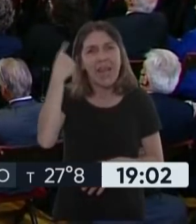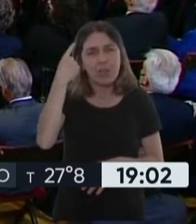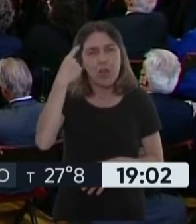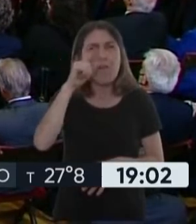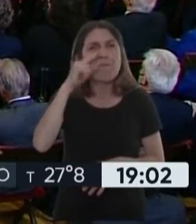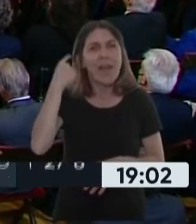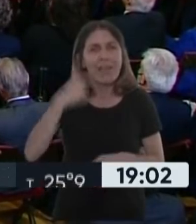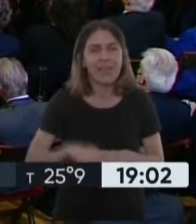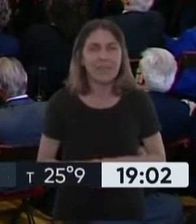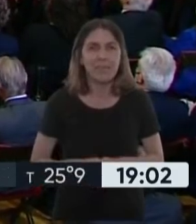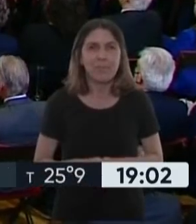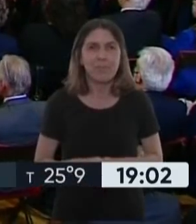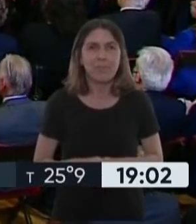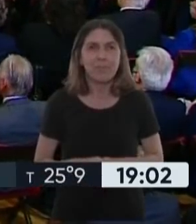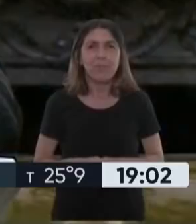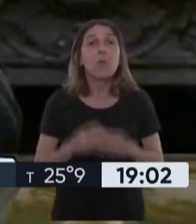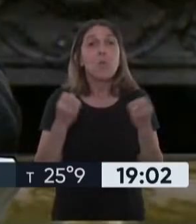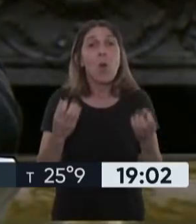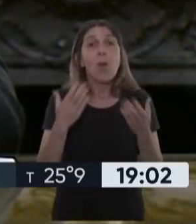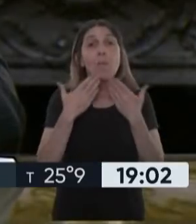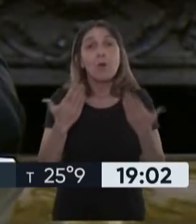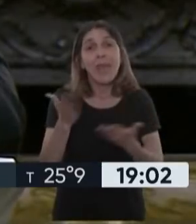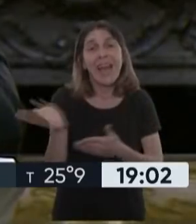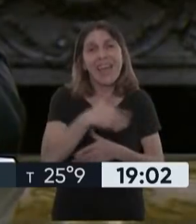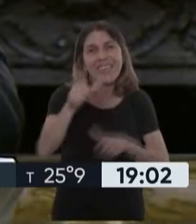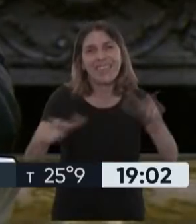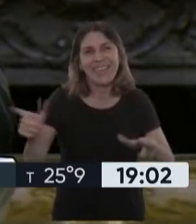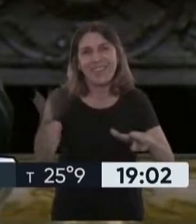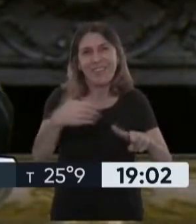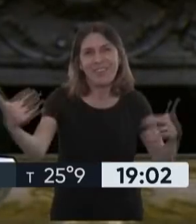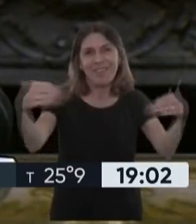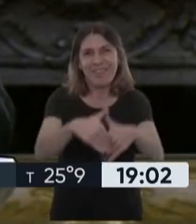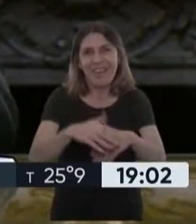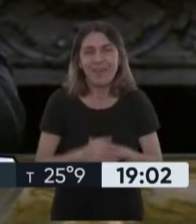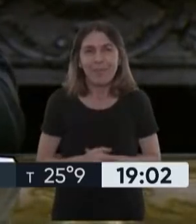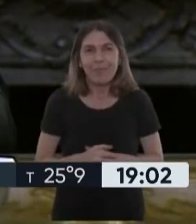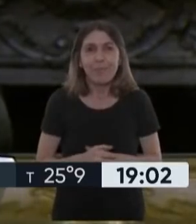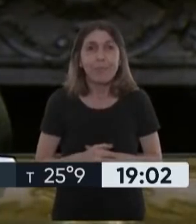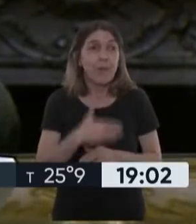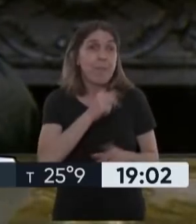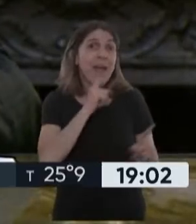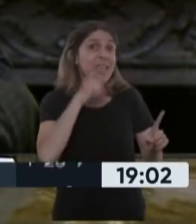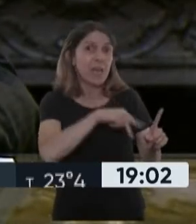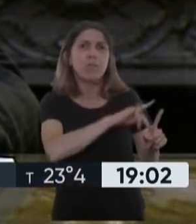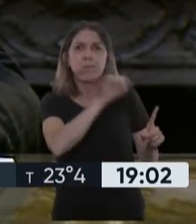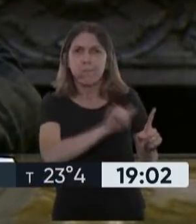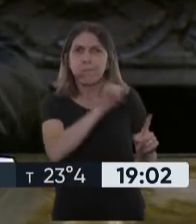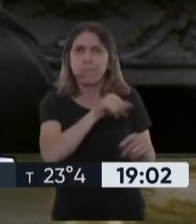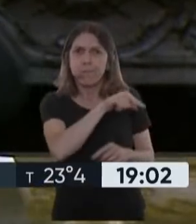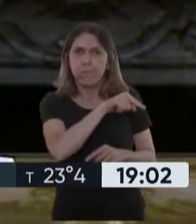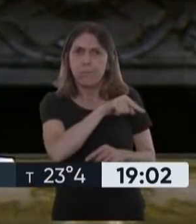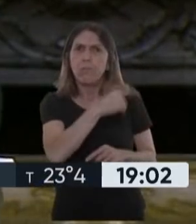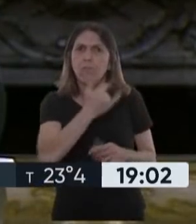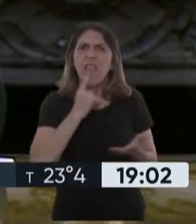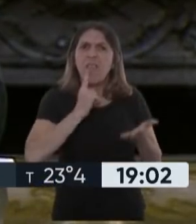Nación, Alberto Fernández. Muy bien, muchas gracias a todos y todas por venir. Martín explicó una